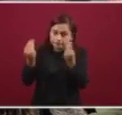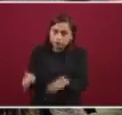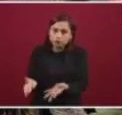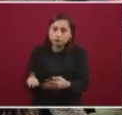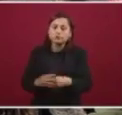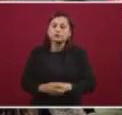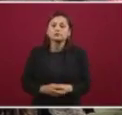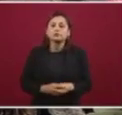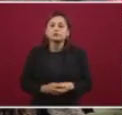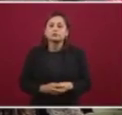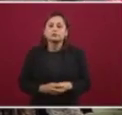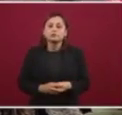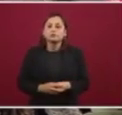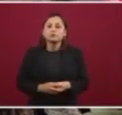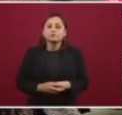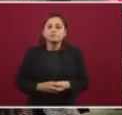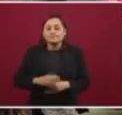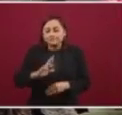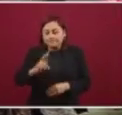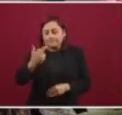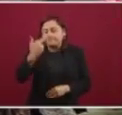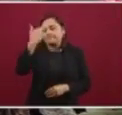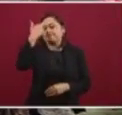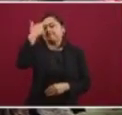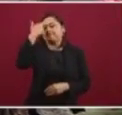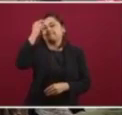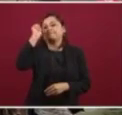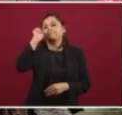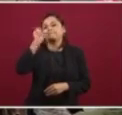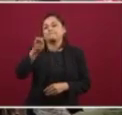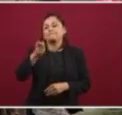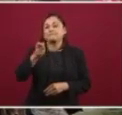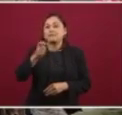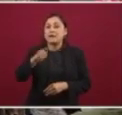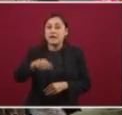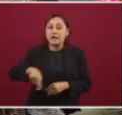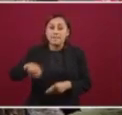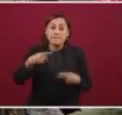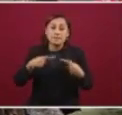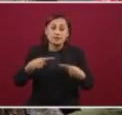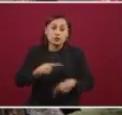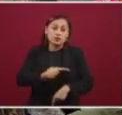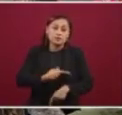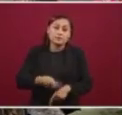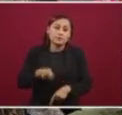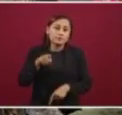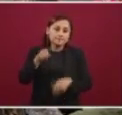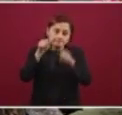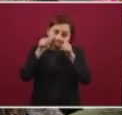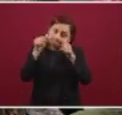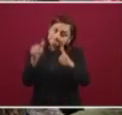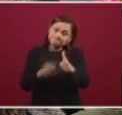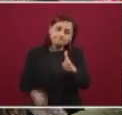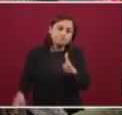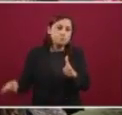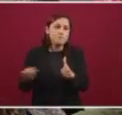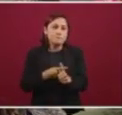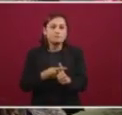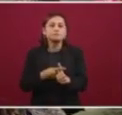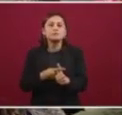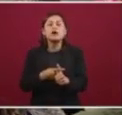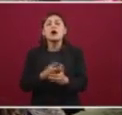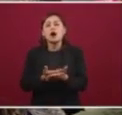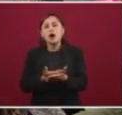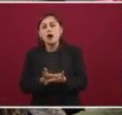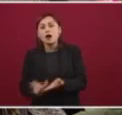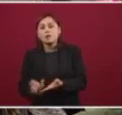de primero los pobres y bajo el lema de cumplir puntualmente con el compromiso que